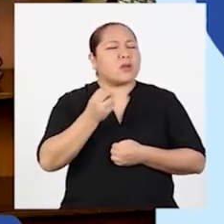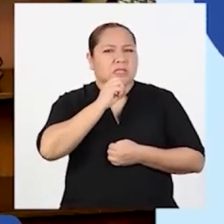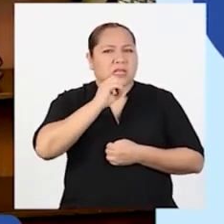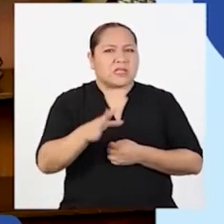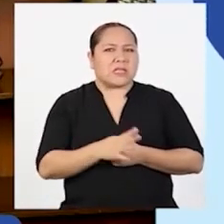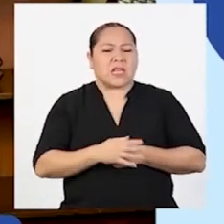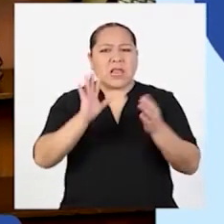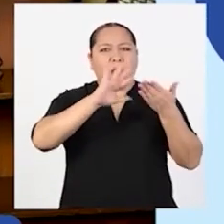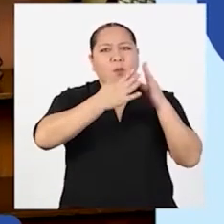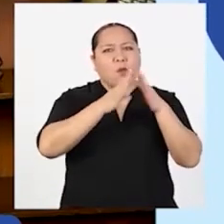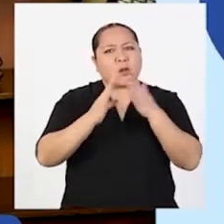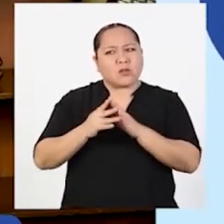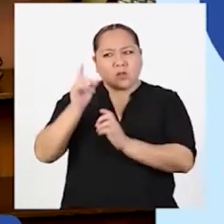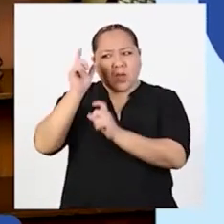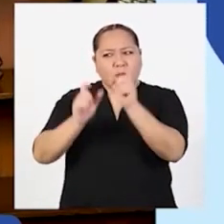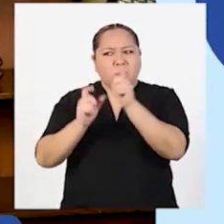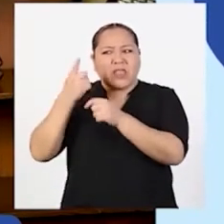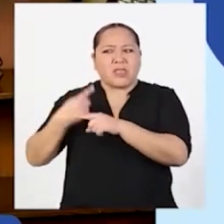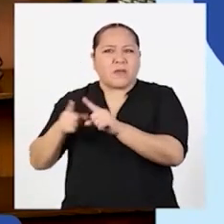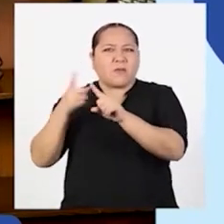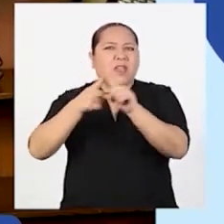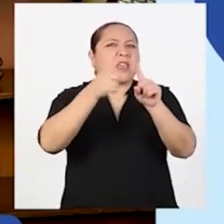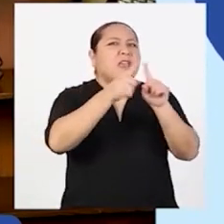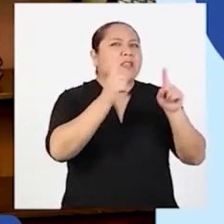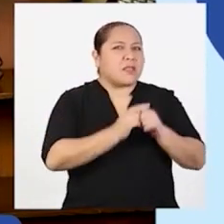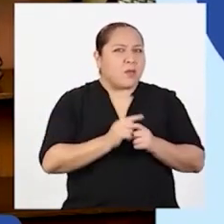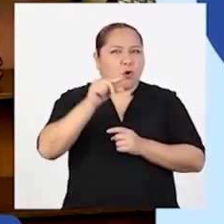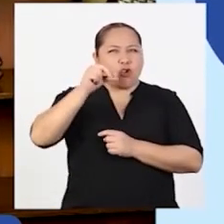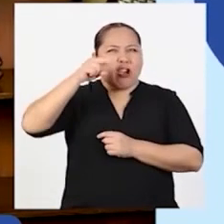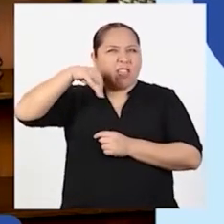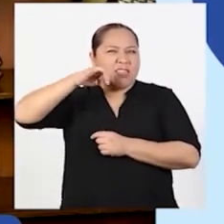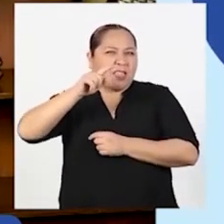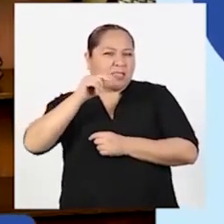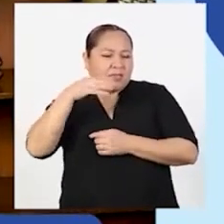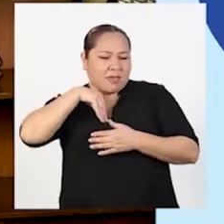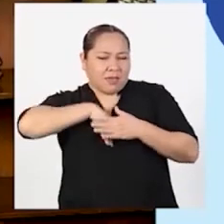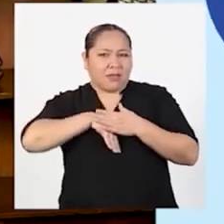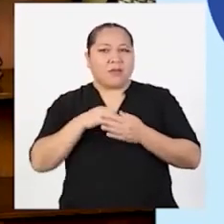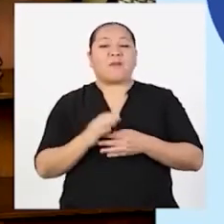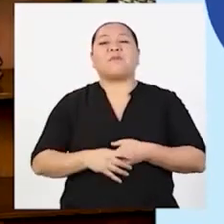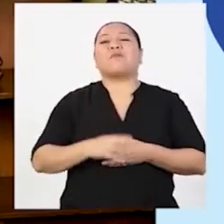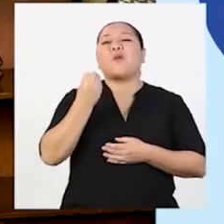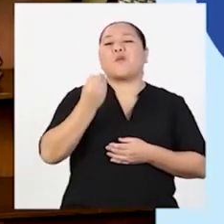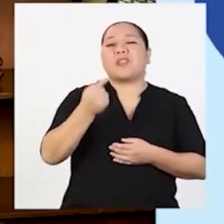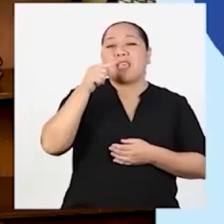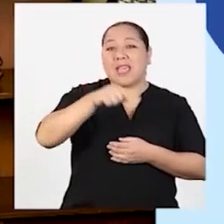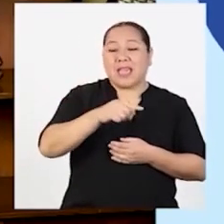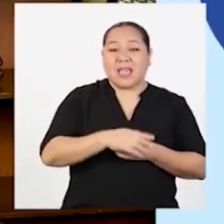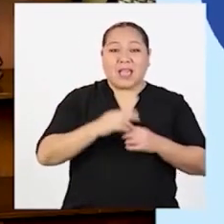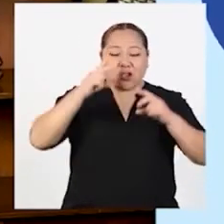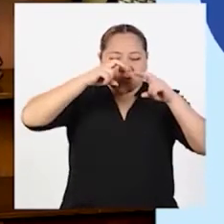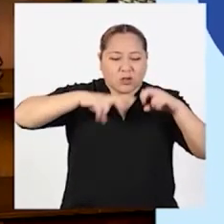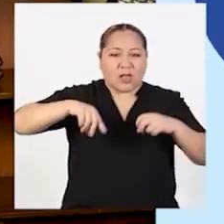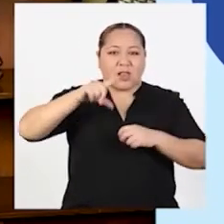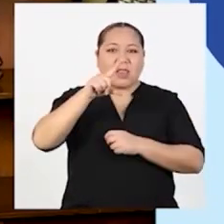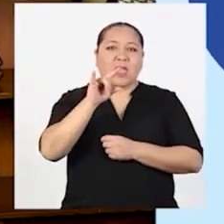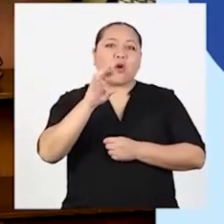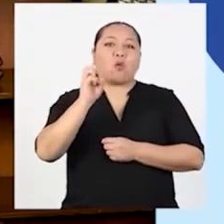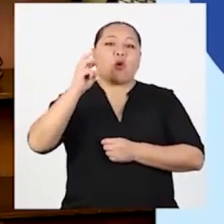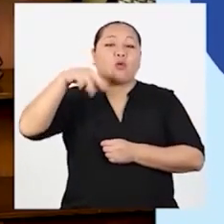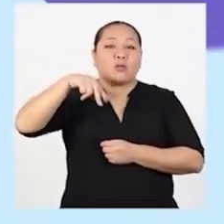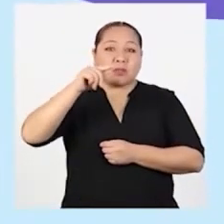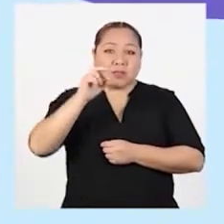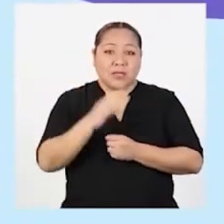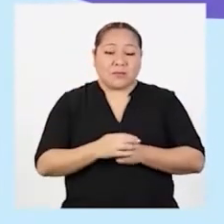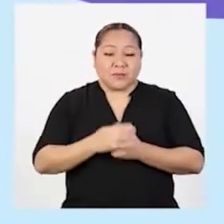ninguna de las llamadas razas en nuestra especie que justificara el uso de la clasificación racial de los seres